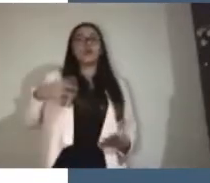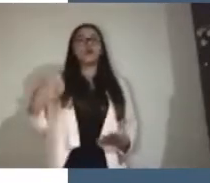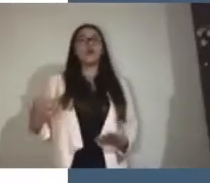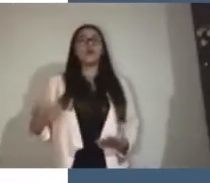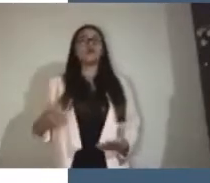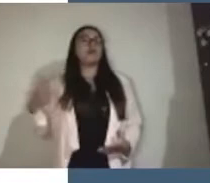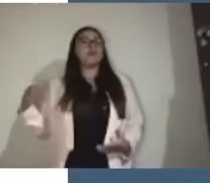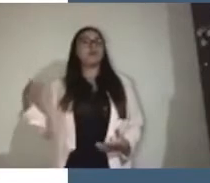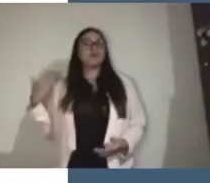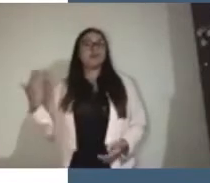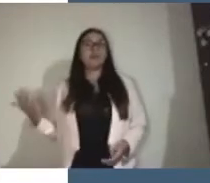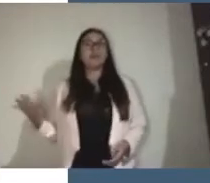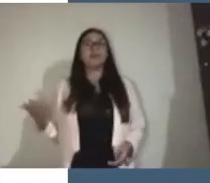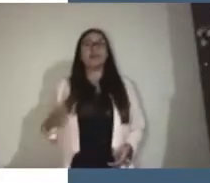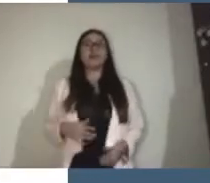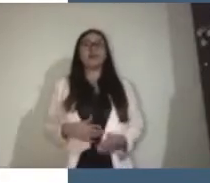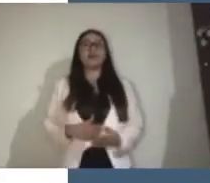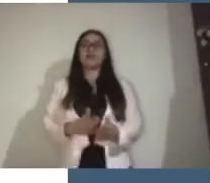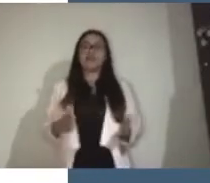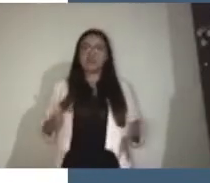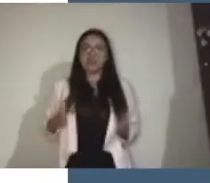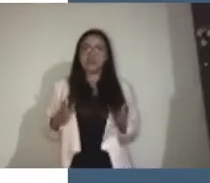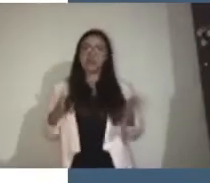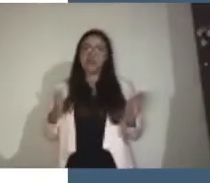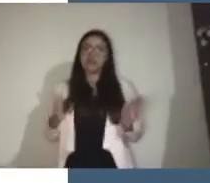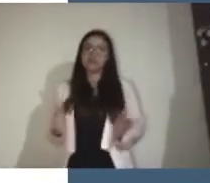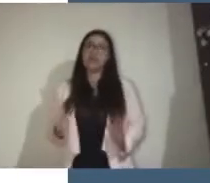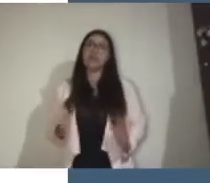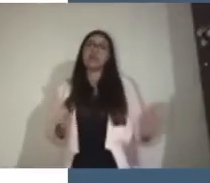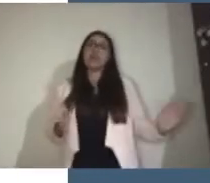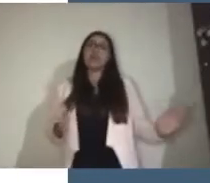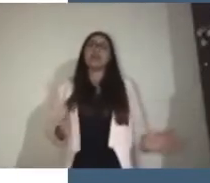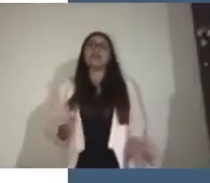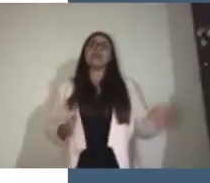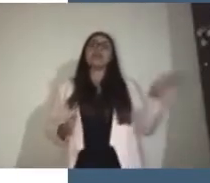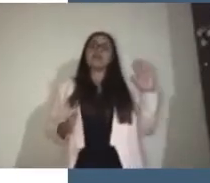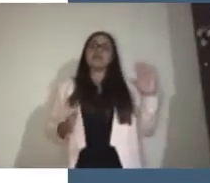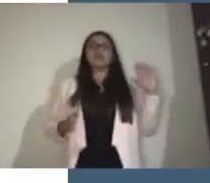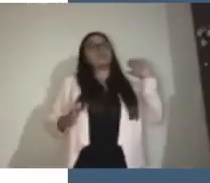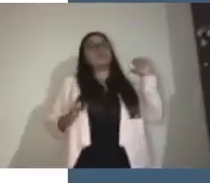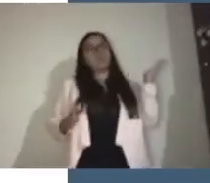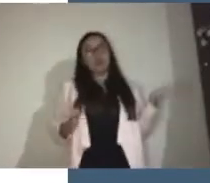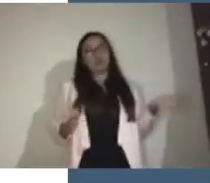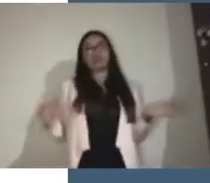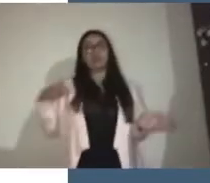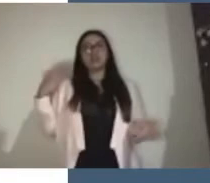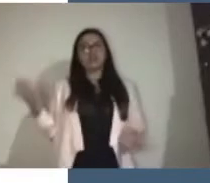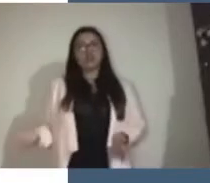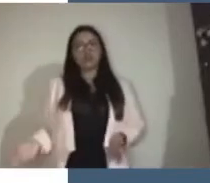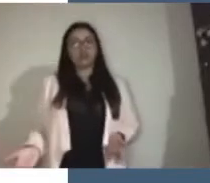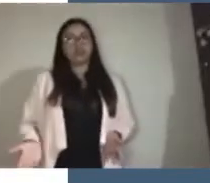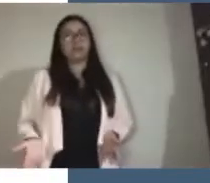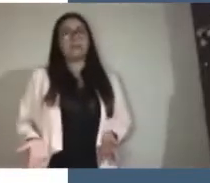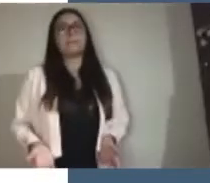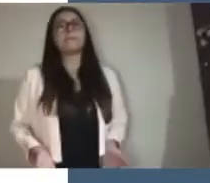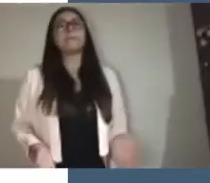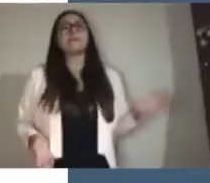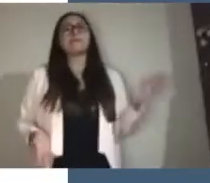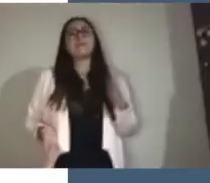grupo control con una mayor supervivencia, dejando 3 meses de diferencia entre los casos y los